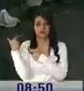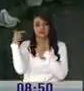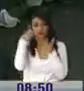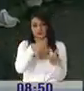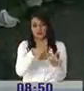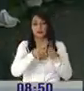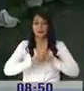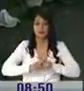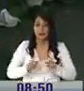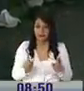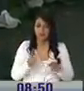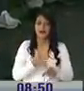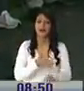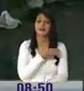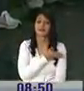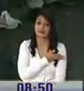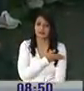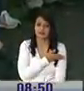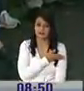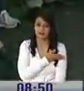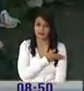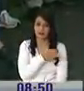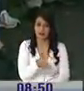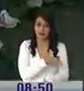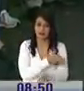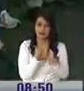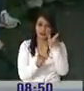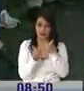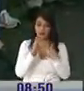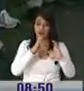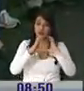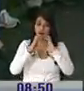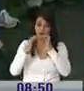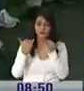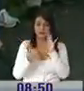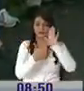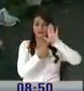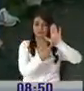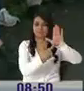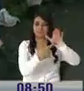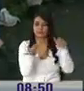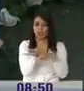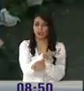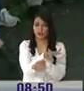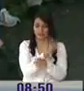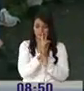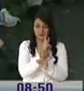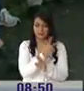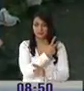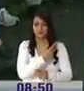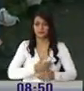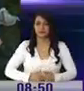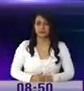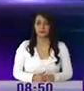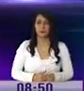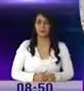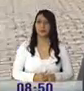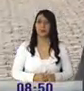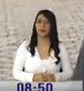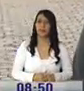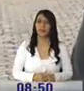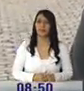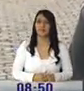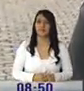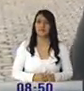para eso antes de nosotros conversar con los vecinos les hemos preparado un informe completo al respecto veamos